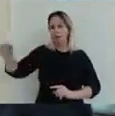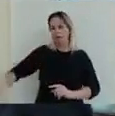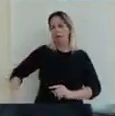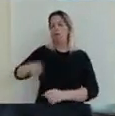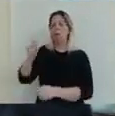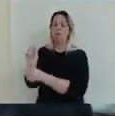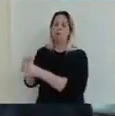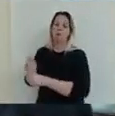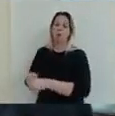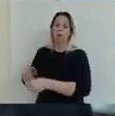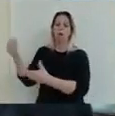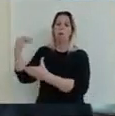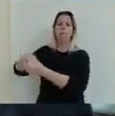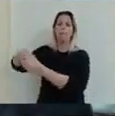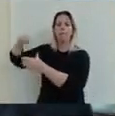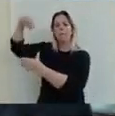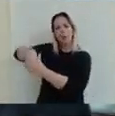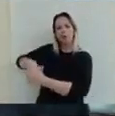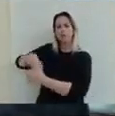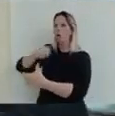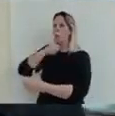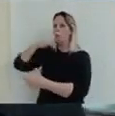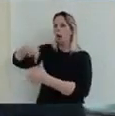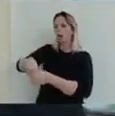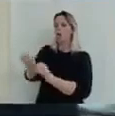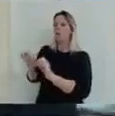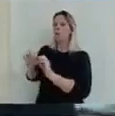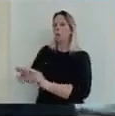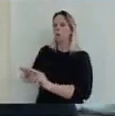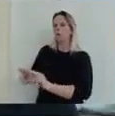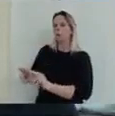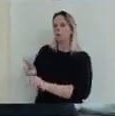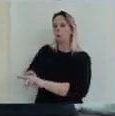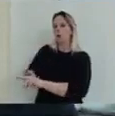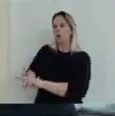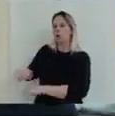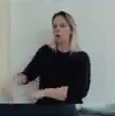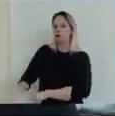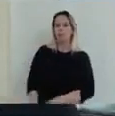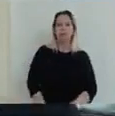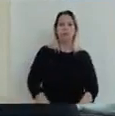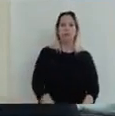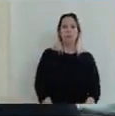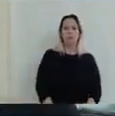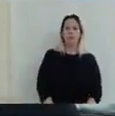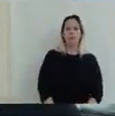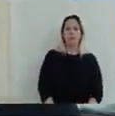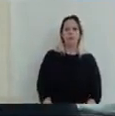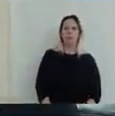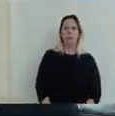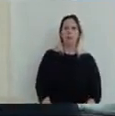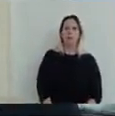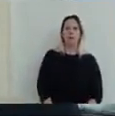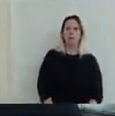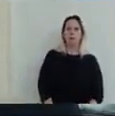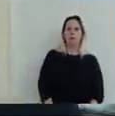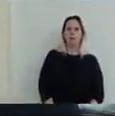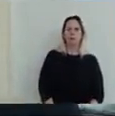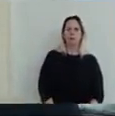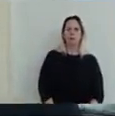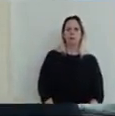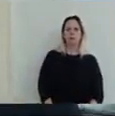tarifas acorde para que la empresa pueda realizar este tipo de inversiones. Es decir, ¿hasta cuándo todos los